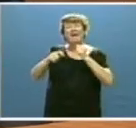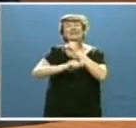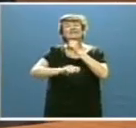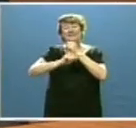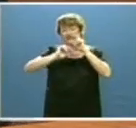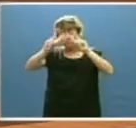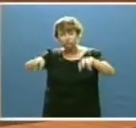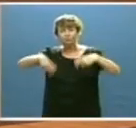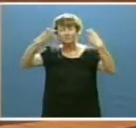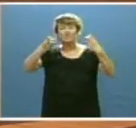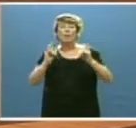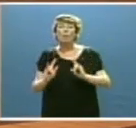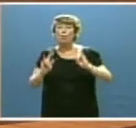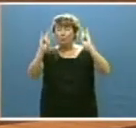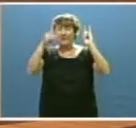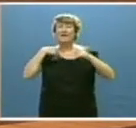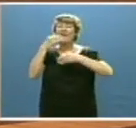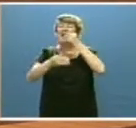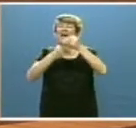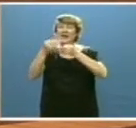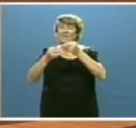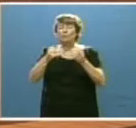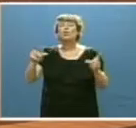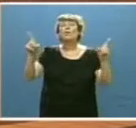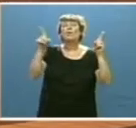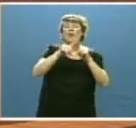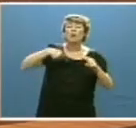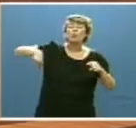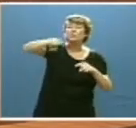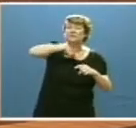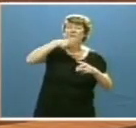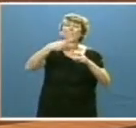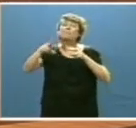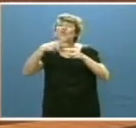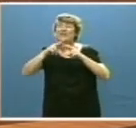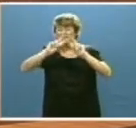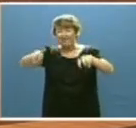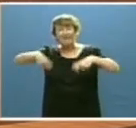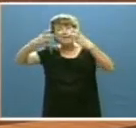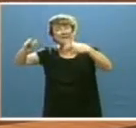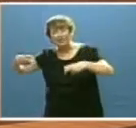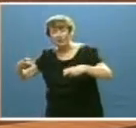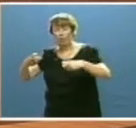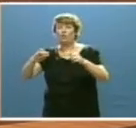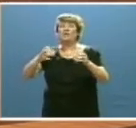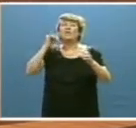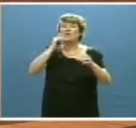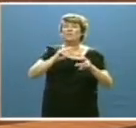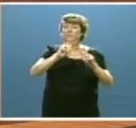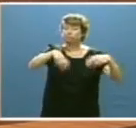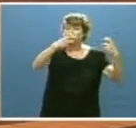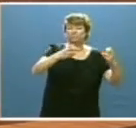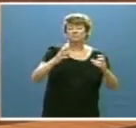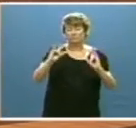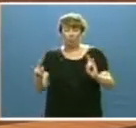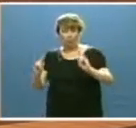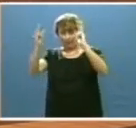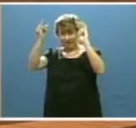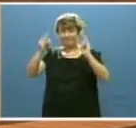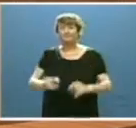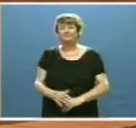urbana en la que diseñaremos el marco de nuestras políticas de rehabilitación regeneración y renovación urbana